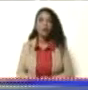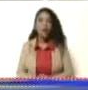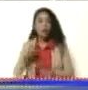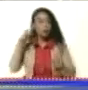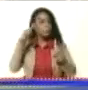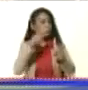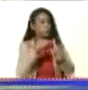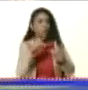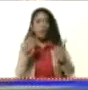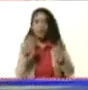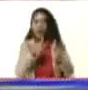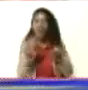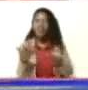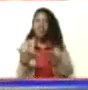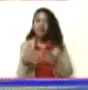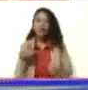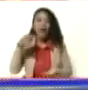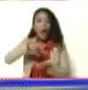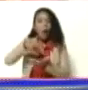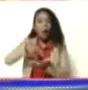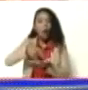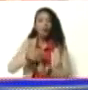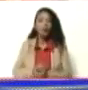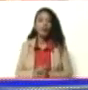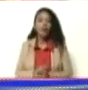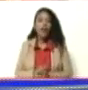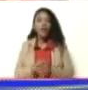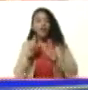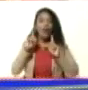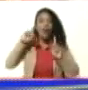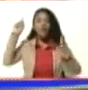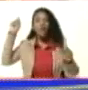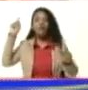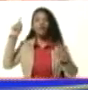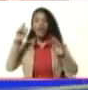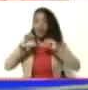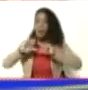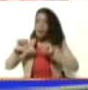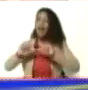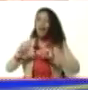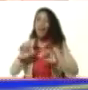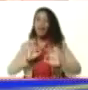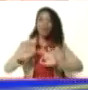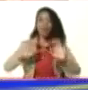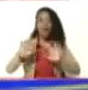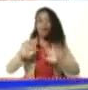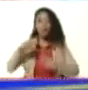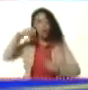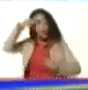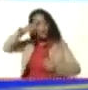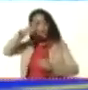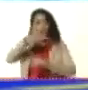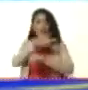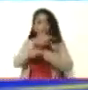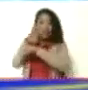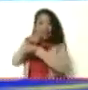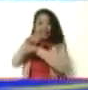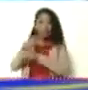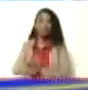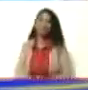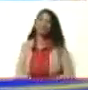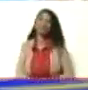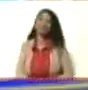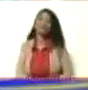enfocados en Carabobo, desde la música, desde la plástica, desde el teatro, desde el cine.